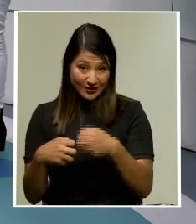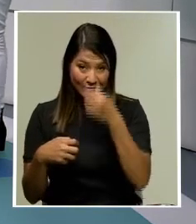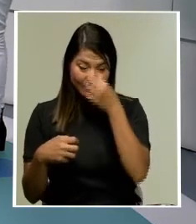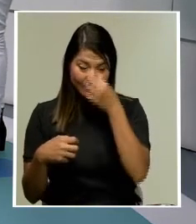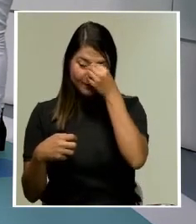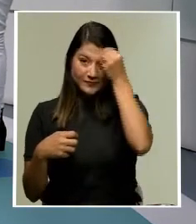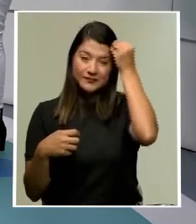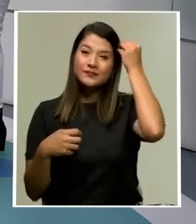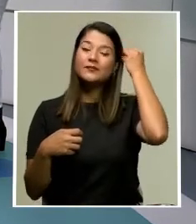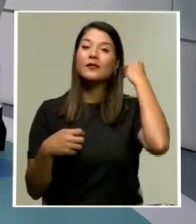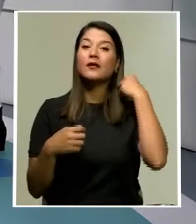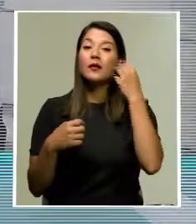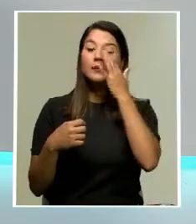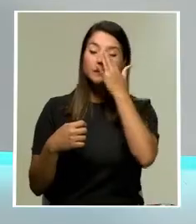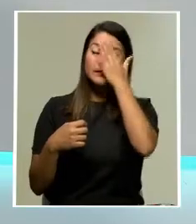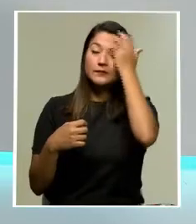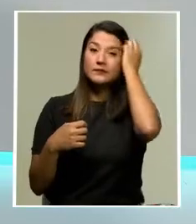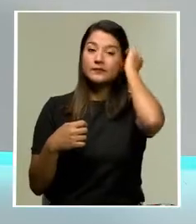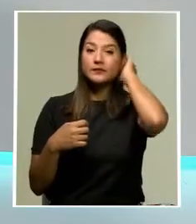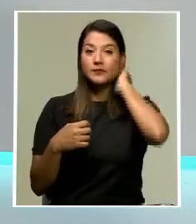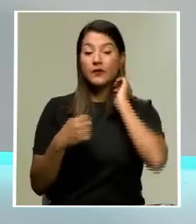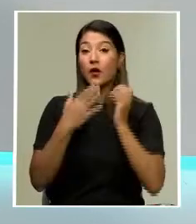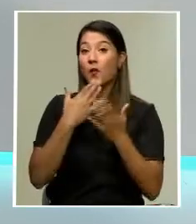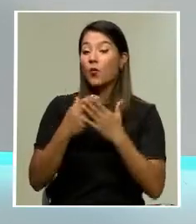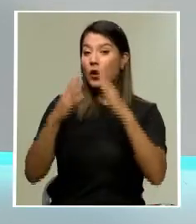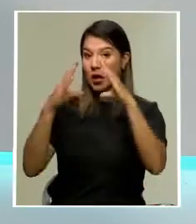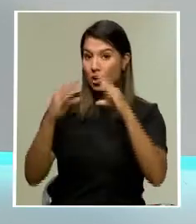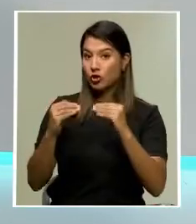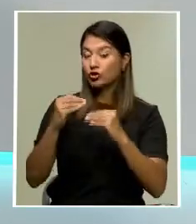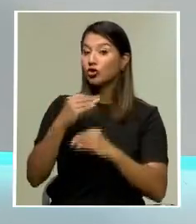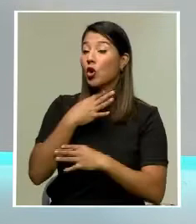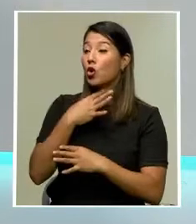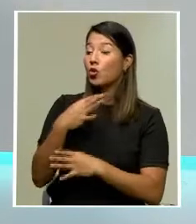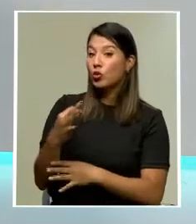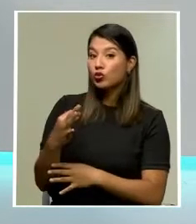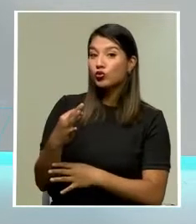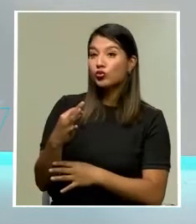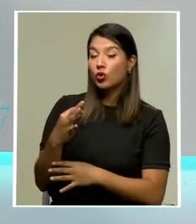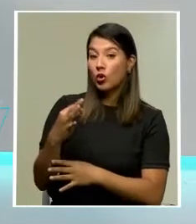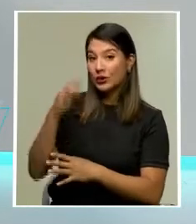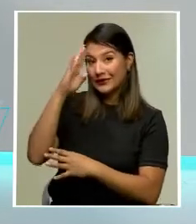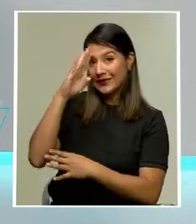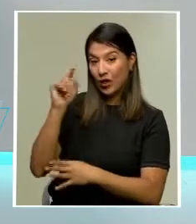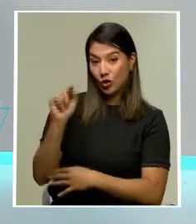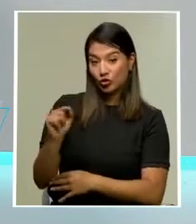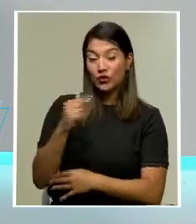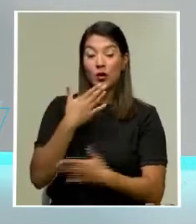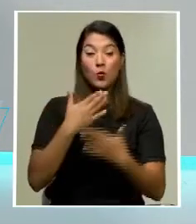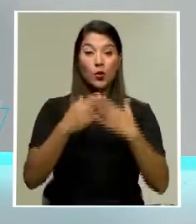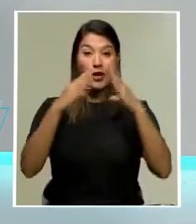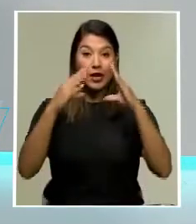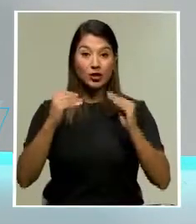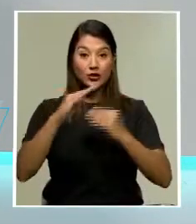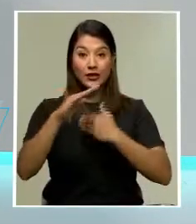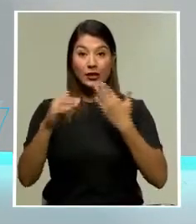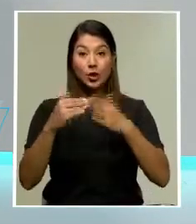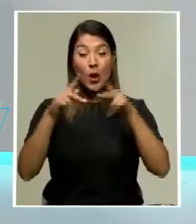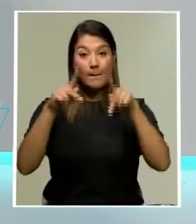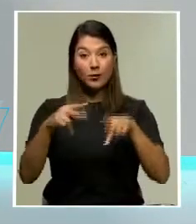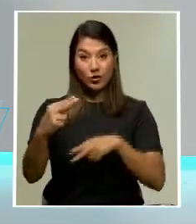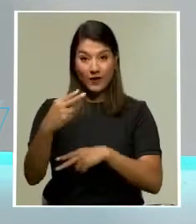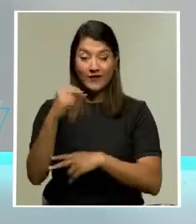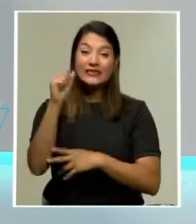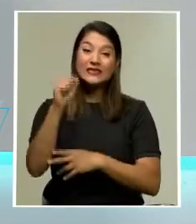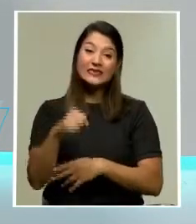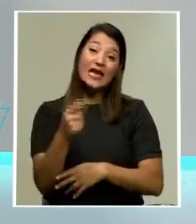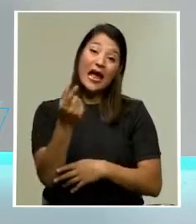gusto saludarlo a usted, a todos los que nos sintonizan. Así es, realmente el precio es como la principal barrera para la adquisición de